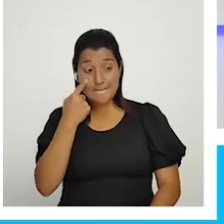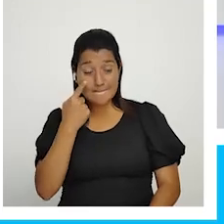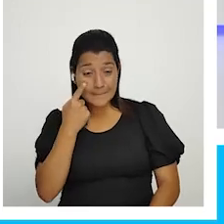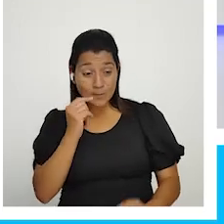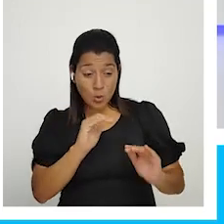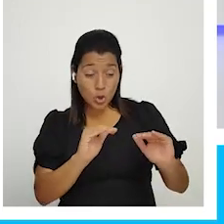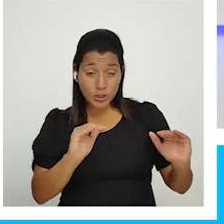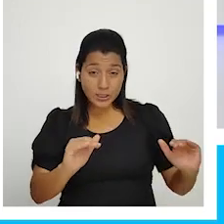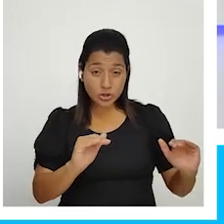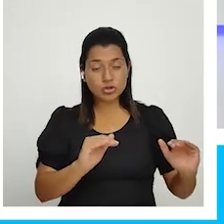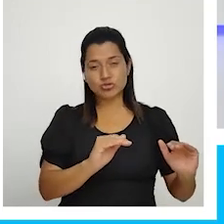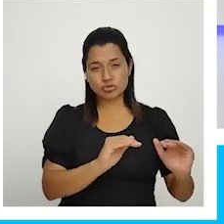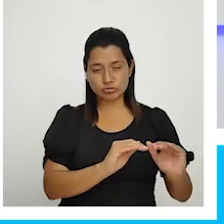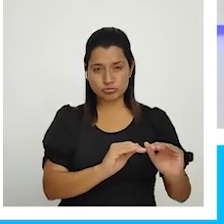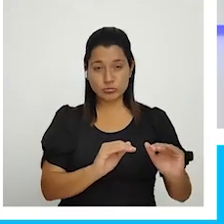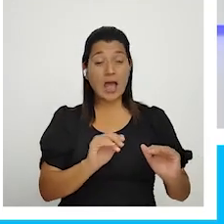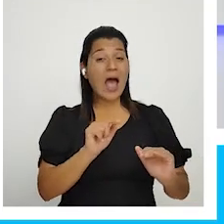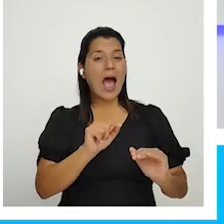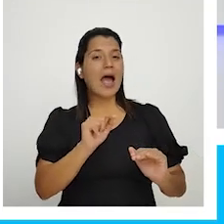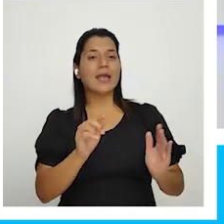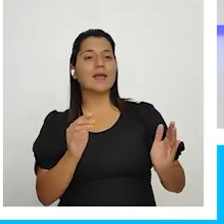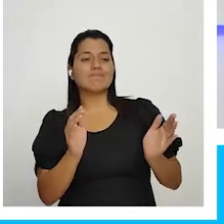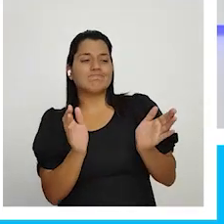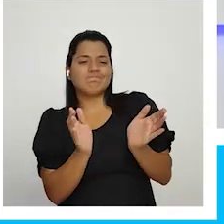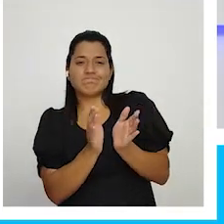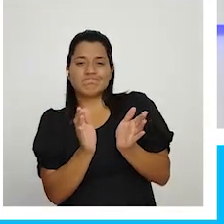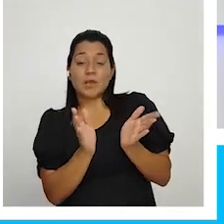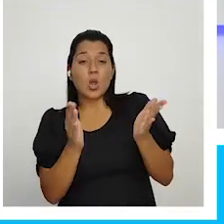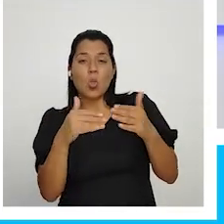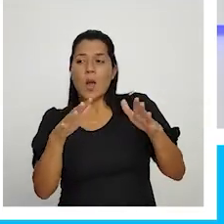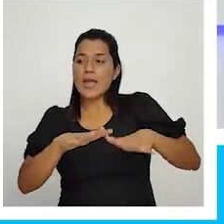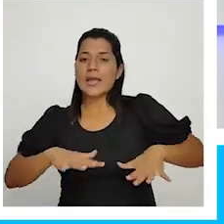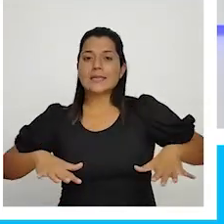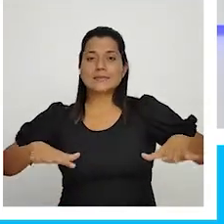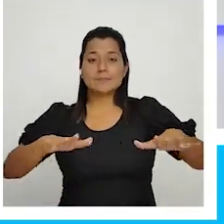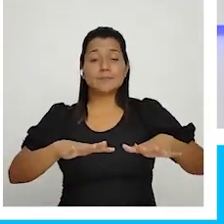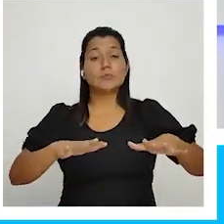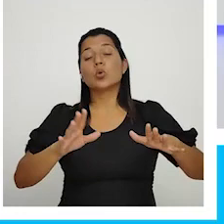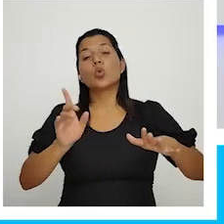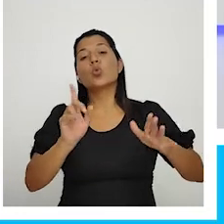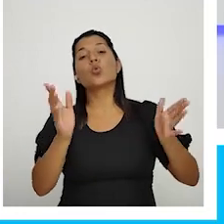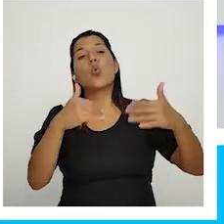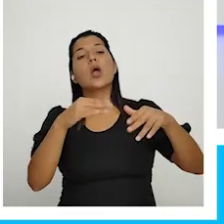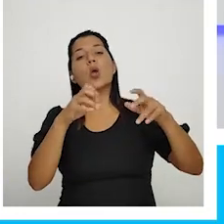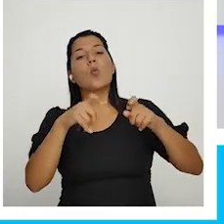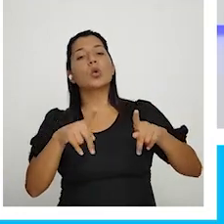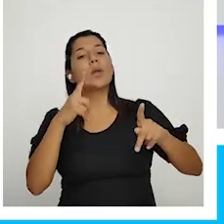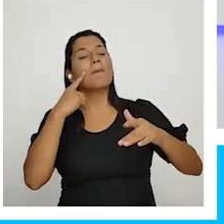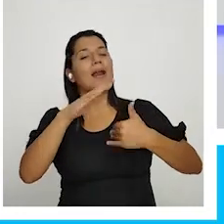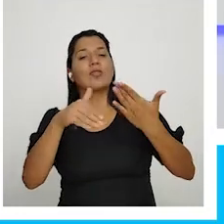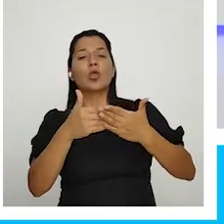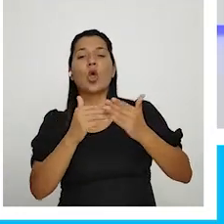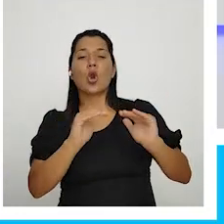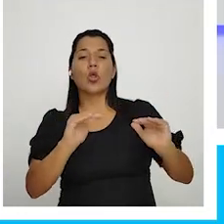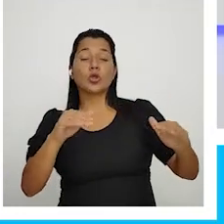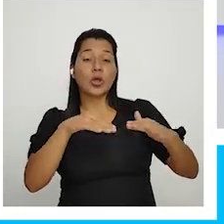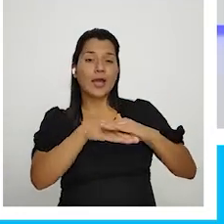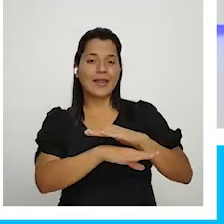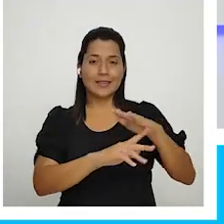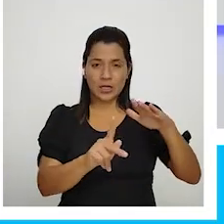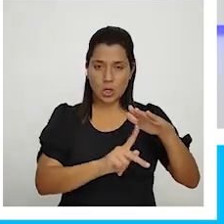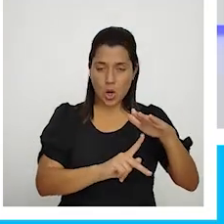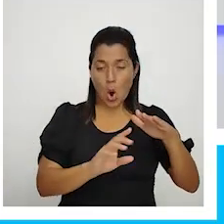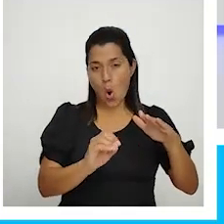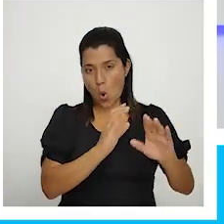también tiene la particularidad de que no hay suficiente espacio para que todos los niños estén en el kinder o en las guarderías porque es demasiada gente. Entonces, habían niños en